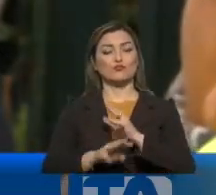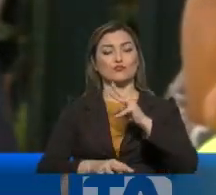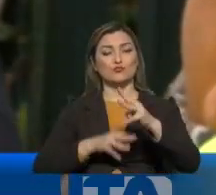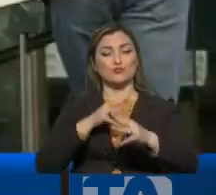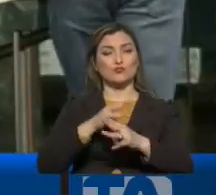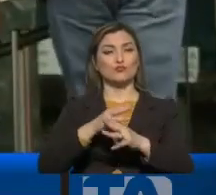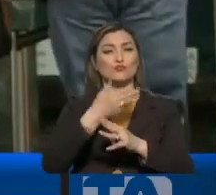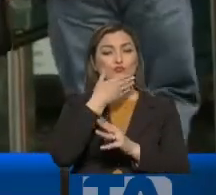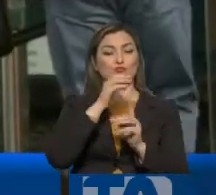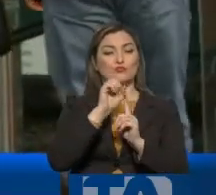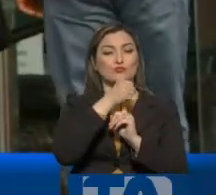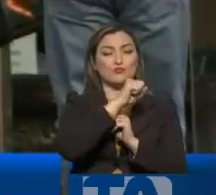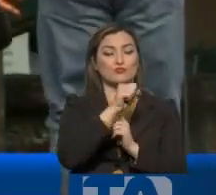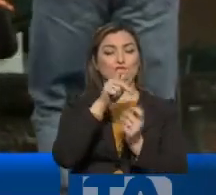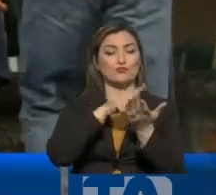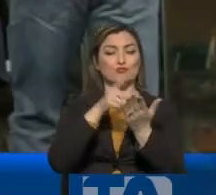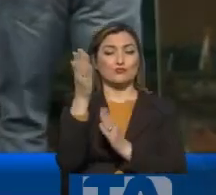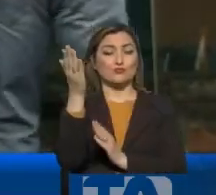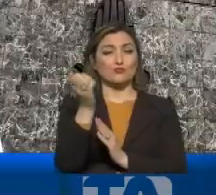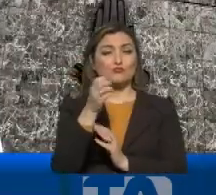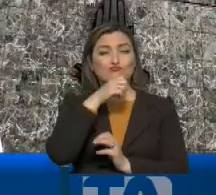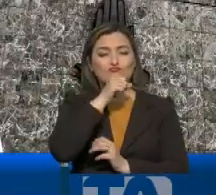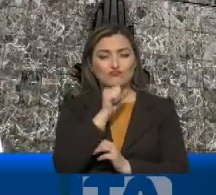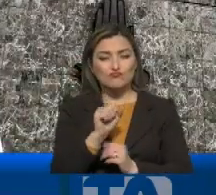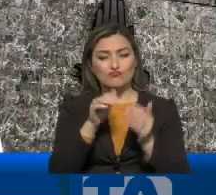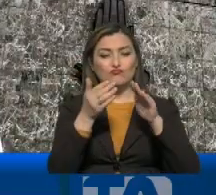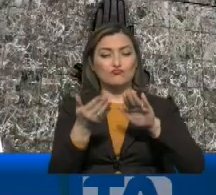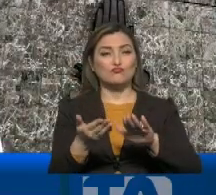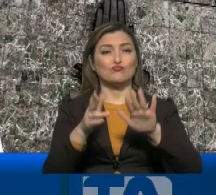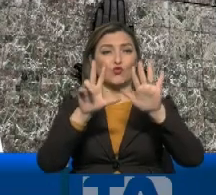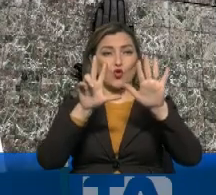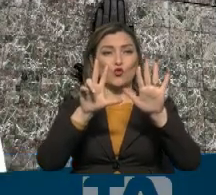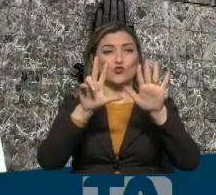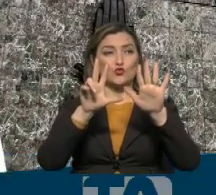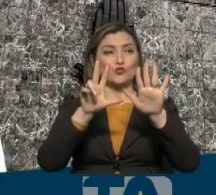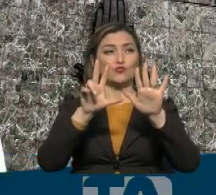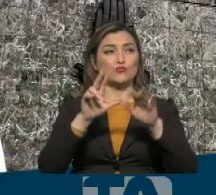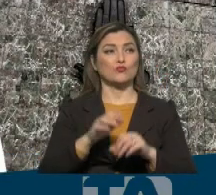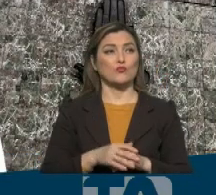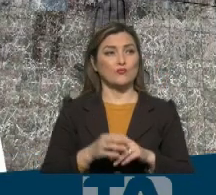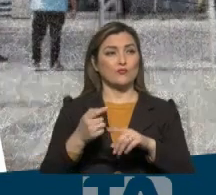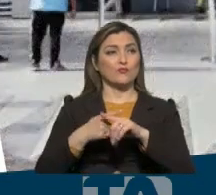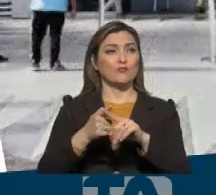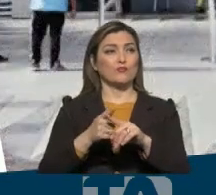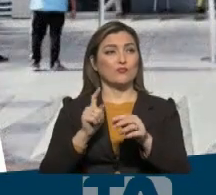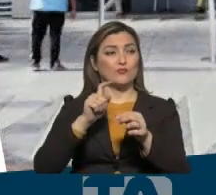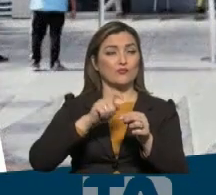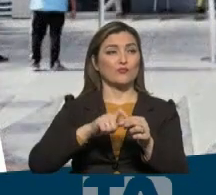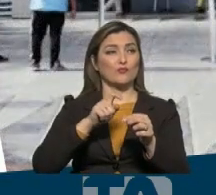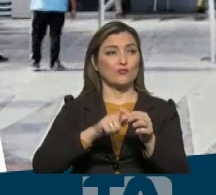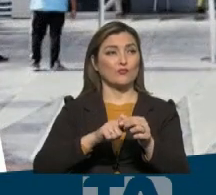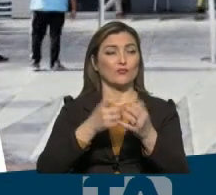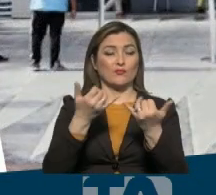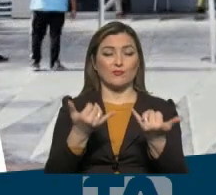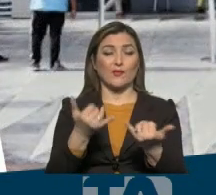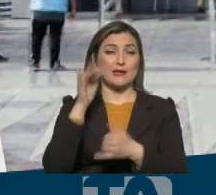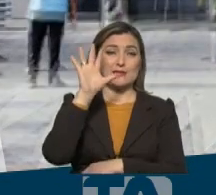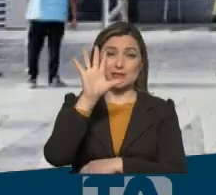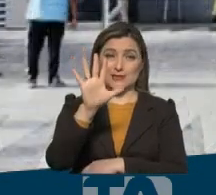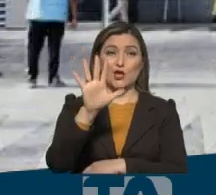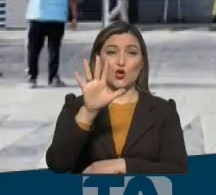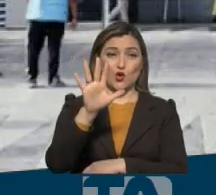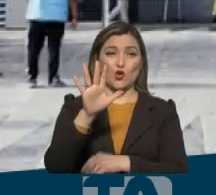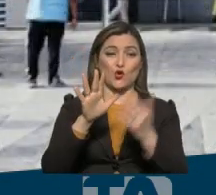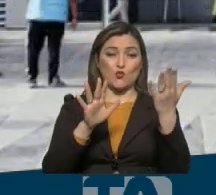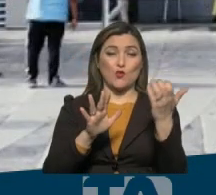ideal es que el sistema de pensiones por invalidez deje simó cuente con 8 afiliados cotizantes por cada jubilado pero la realidad es que hay 5